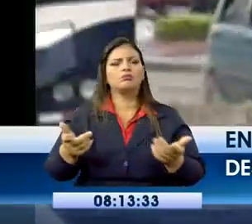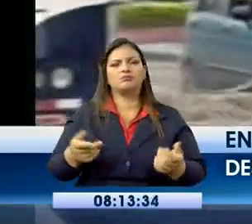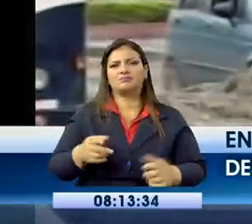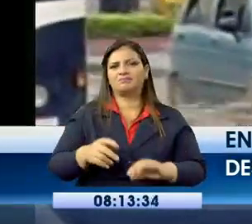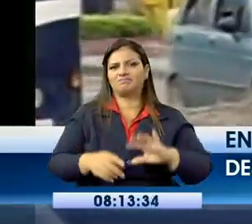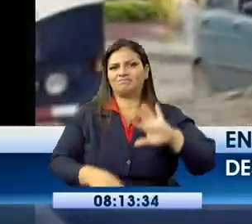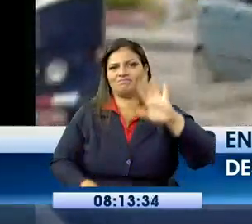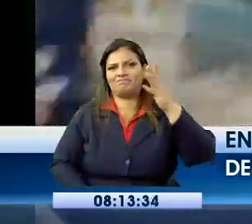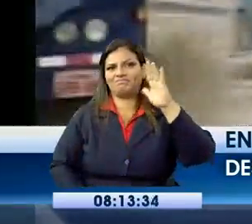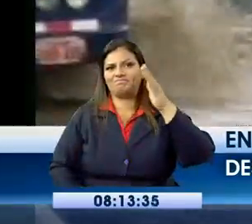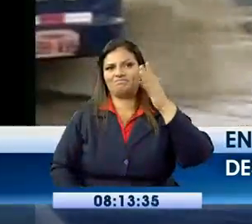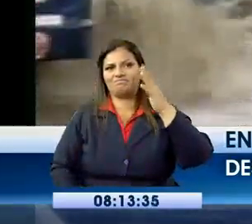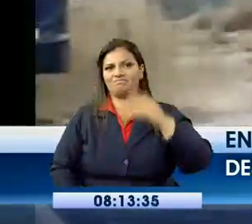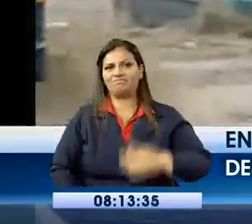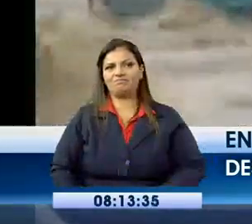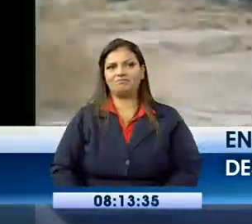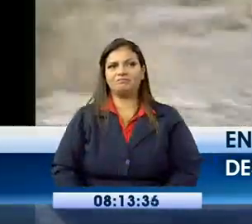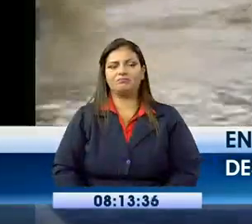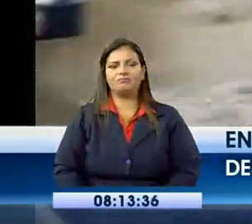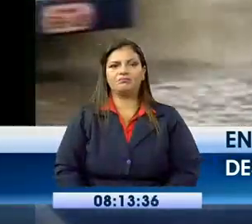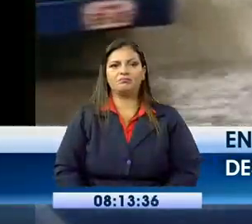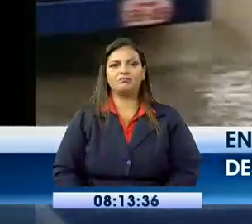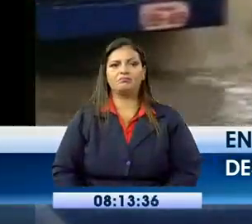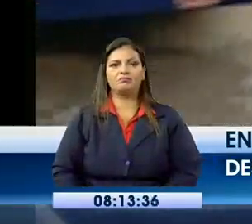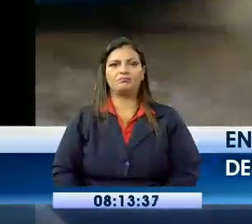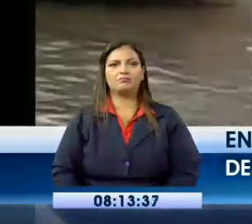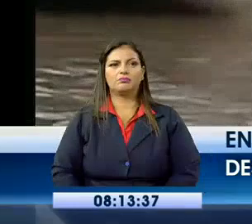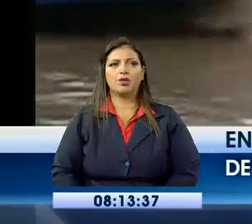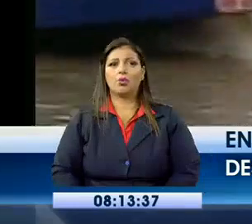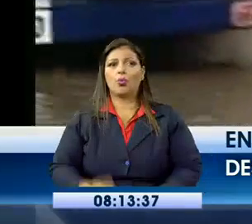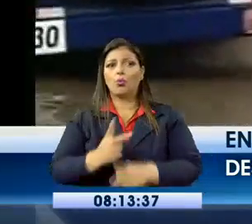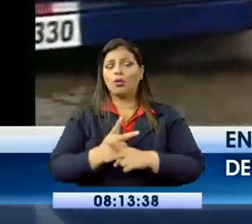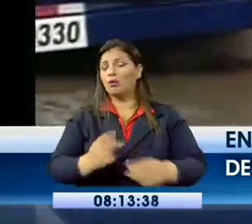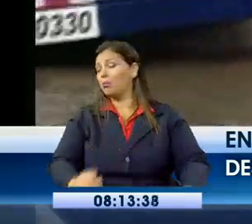el... A ver, cuidado, nomás me bañas.